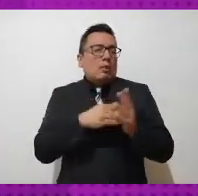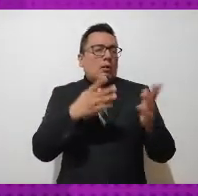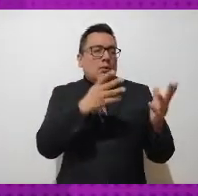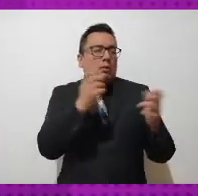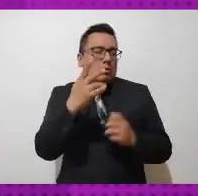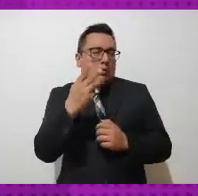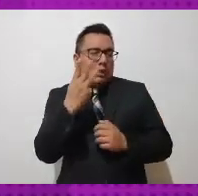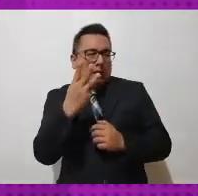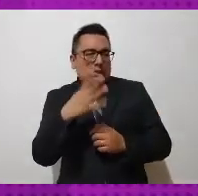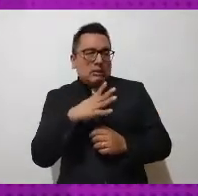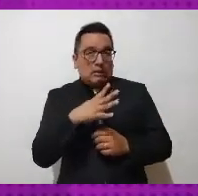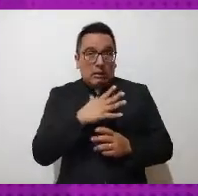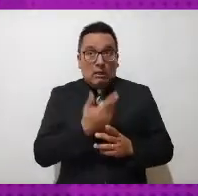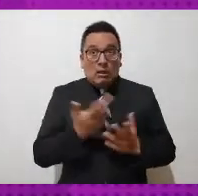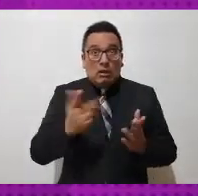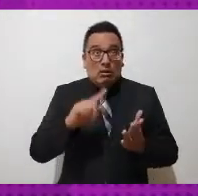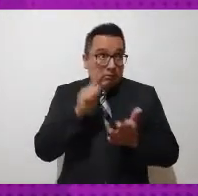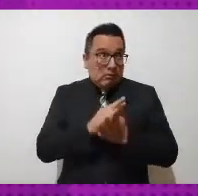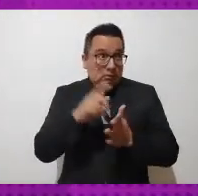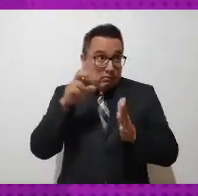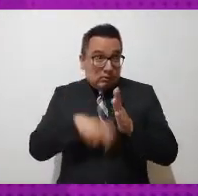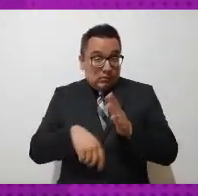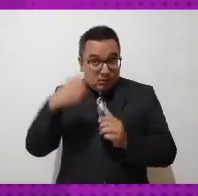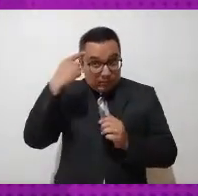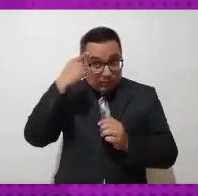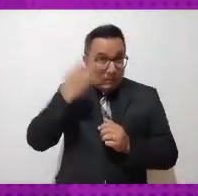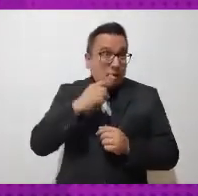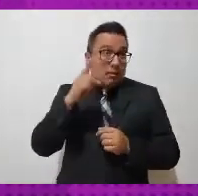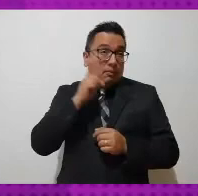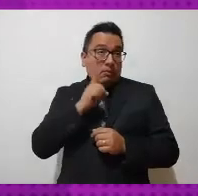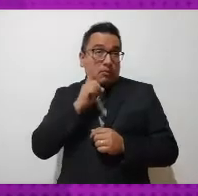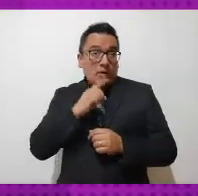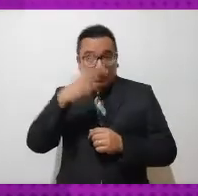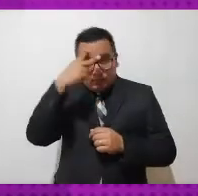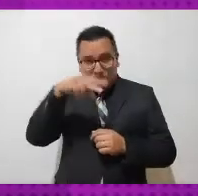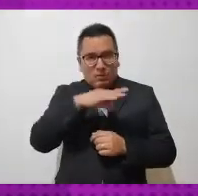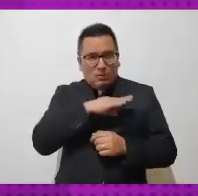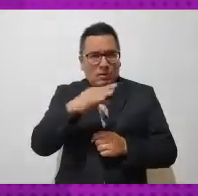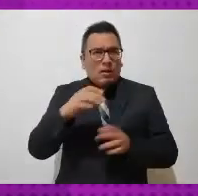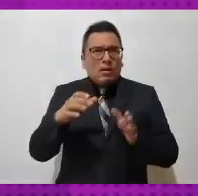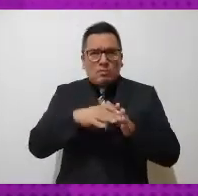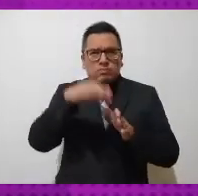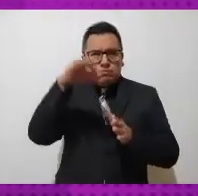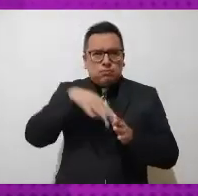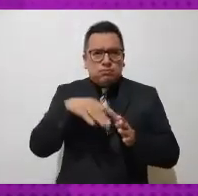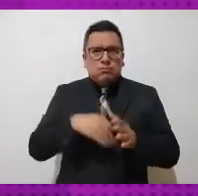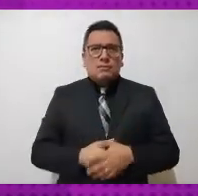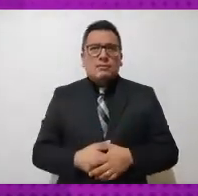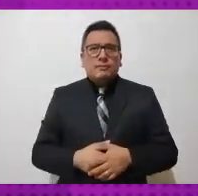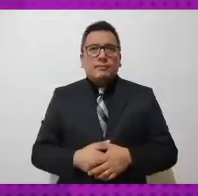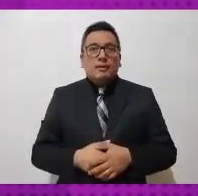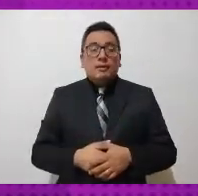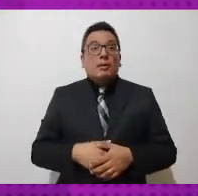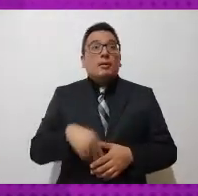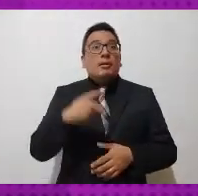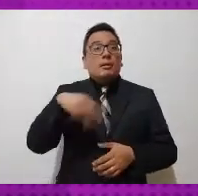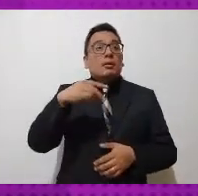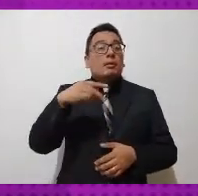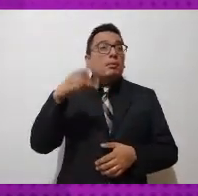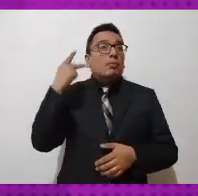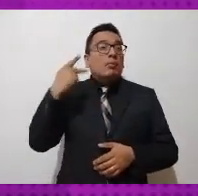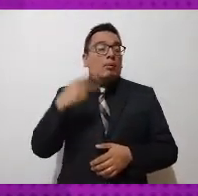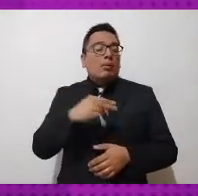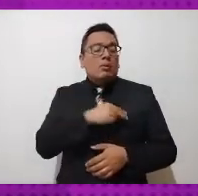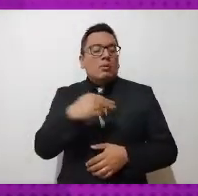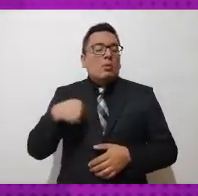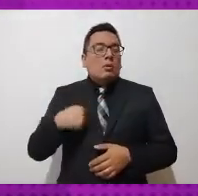1953, cuando se promulgaron las reformas constitucionales para que las mexicanas gozáramos de la ciudadanía plena y pudiéramos votar, en Puebla hemos sido